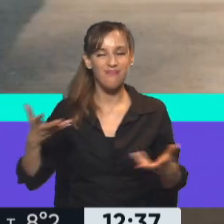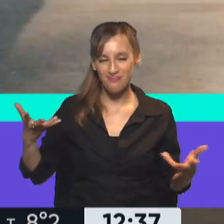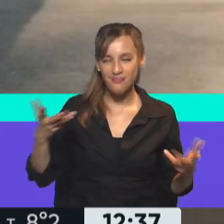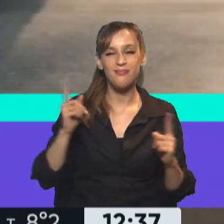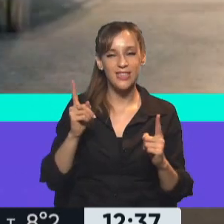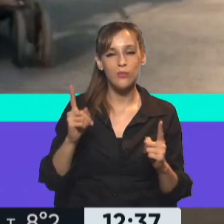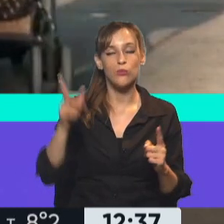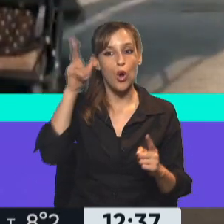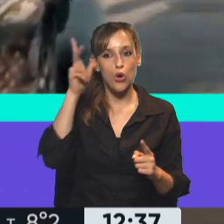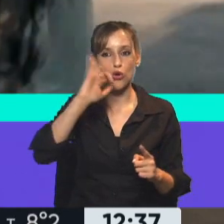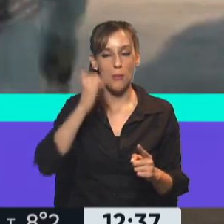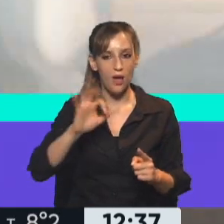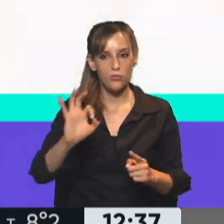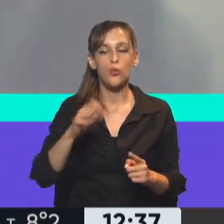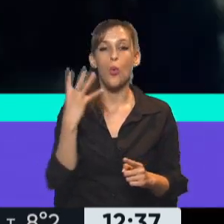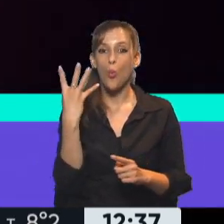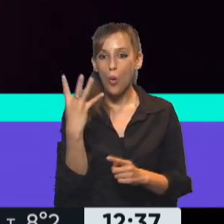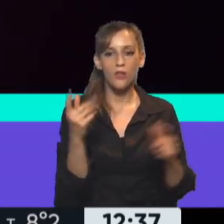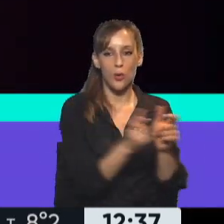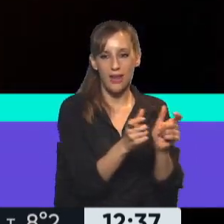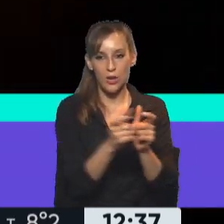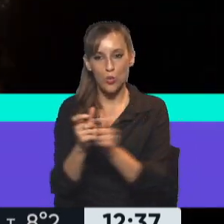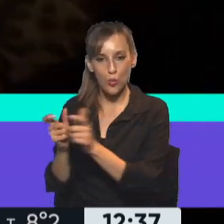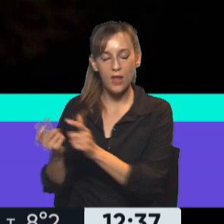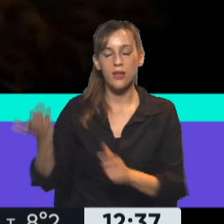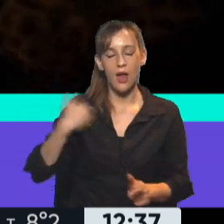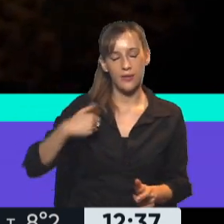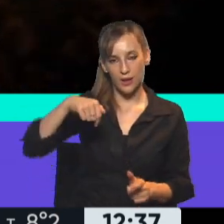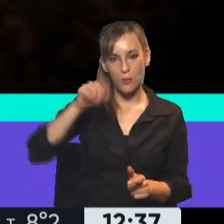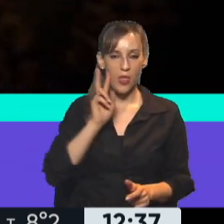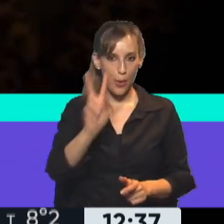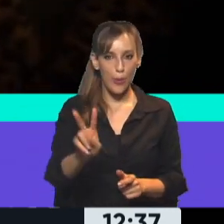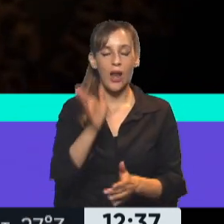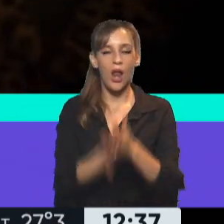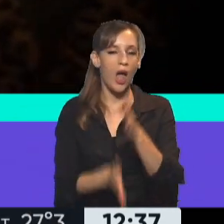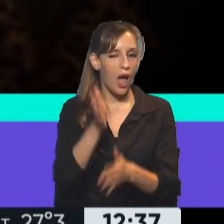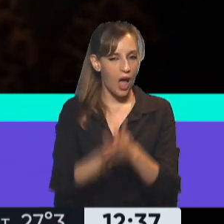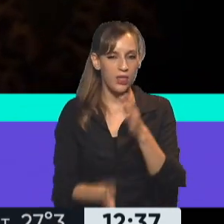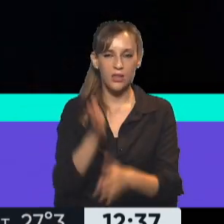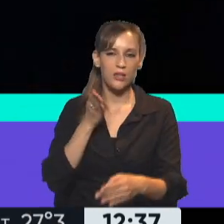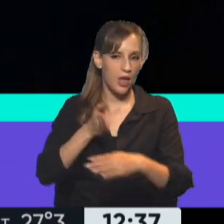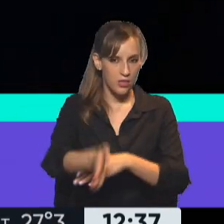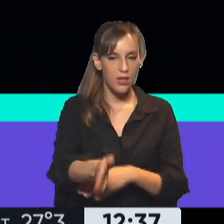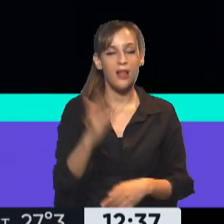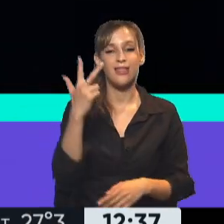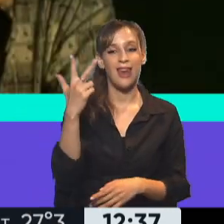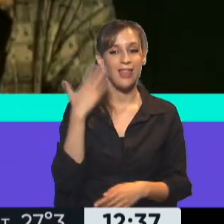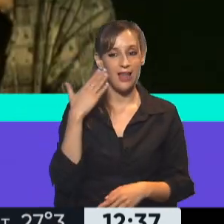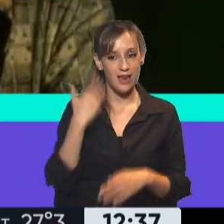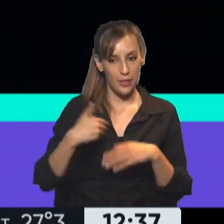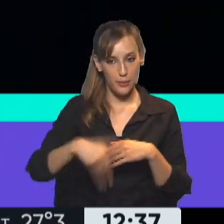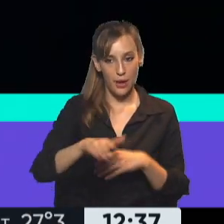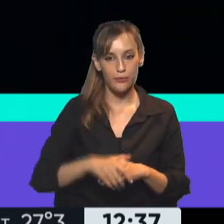este 8M con 4 películas argentinas que se pueden ver hoy con entrada libre y gratuita desde las 15. Decíamos Mi Amiga del